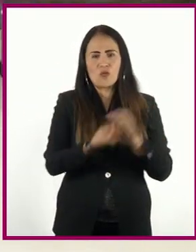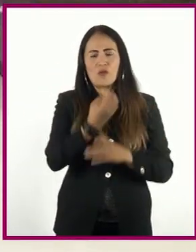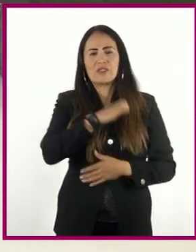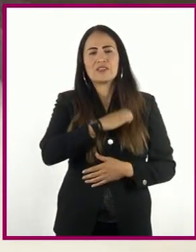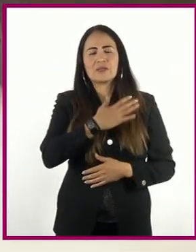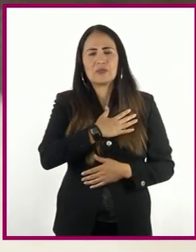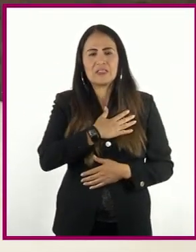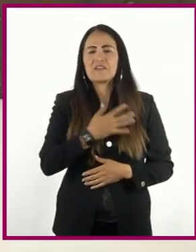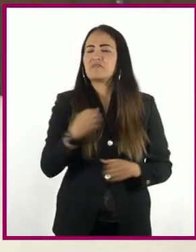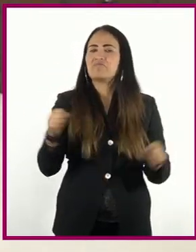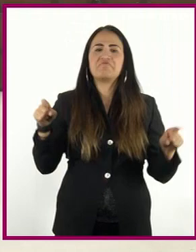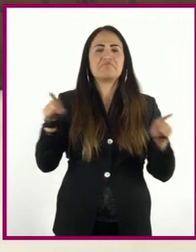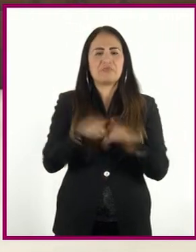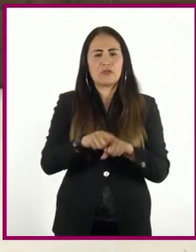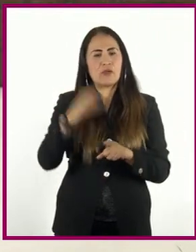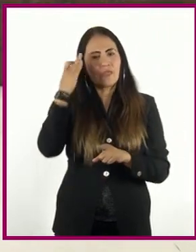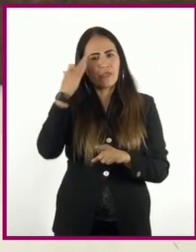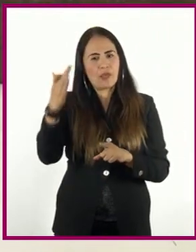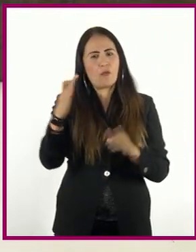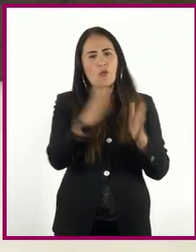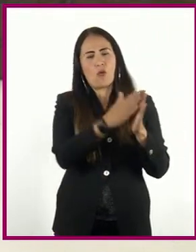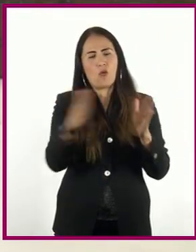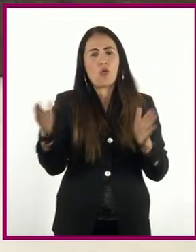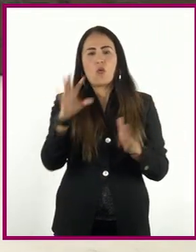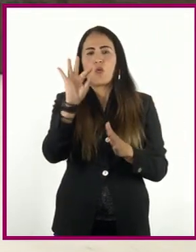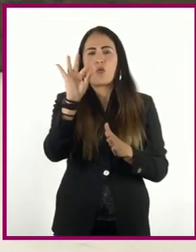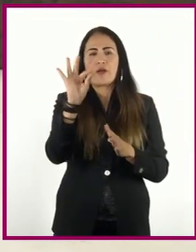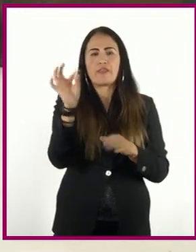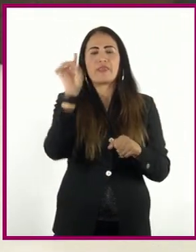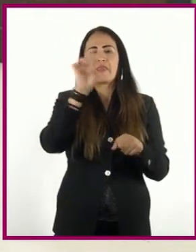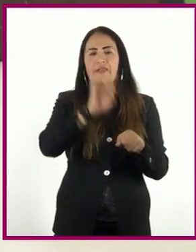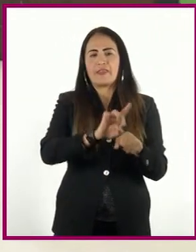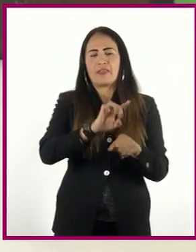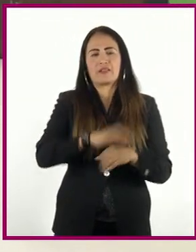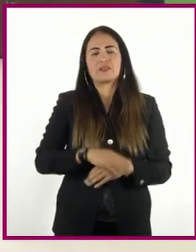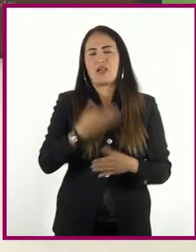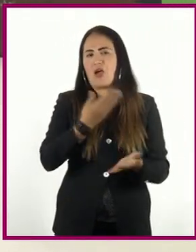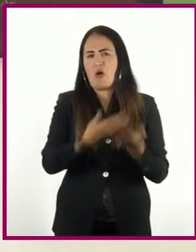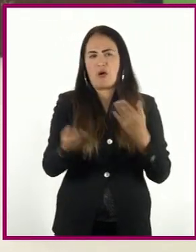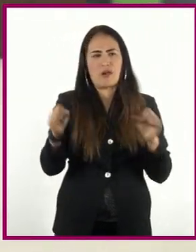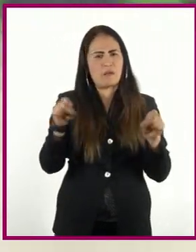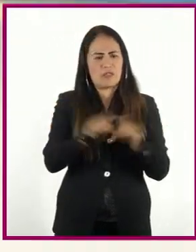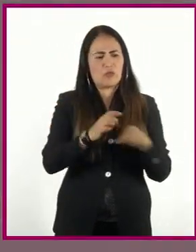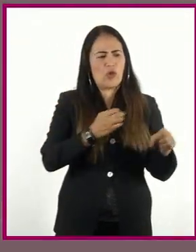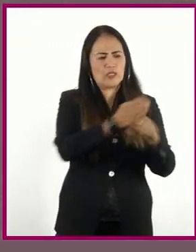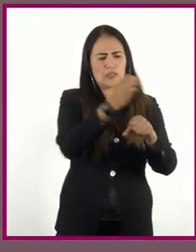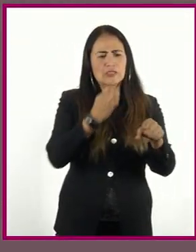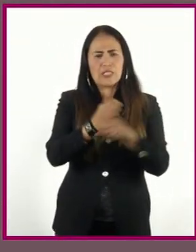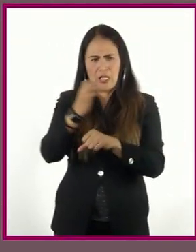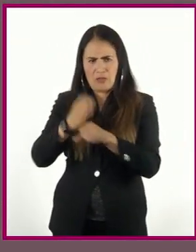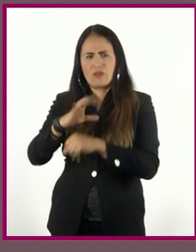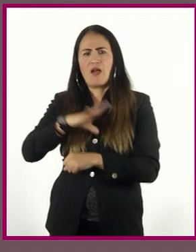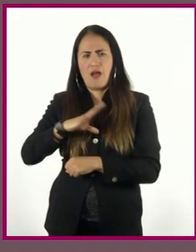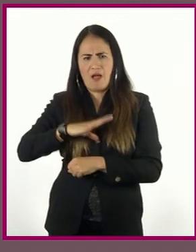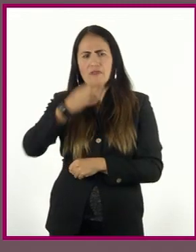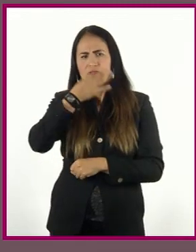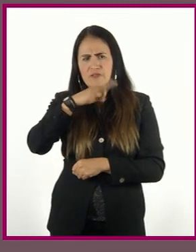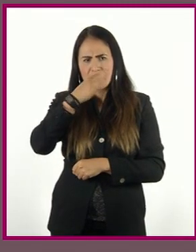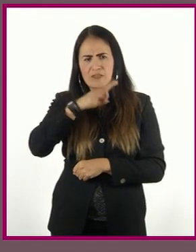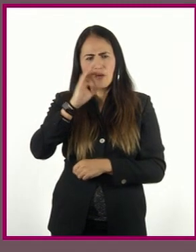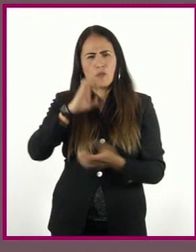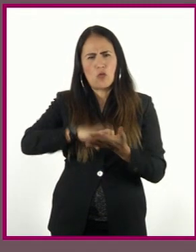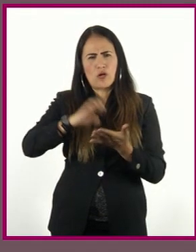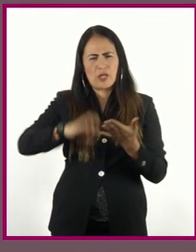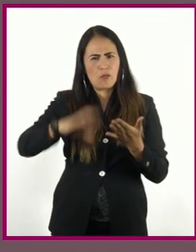más de celebrar la Cuaresma. Actualmente se llevan a cabo en los diferentes estados de la República. En Morelos, los